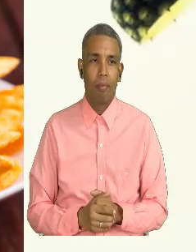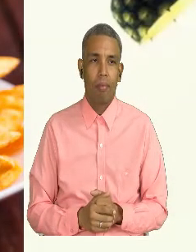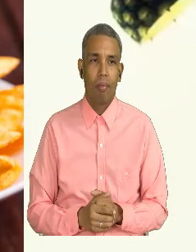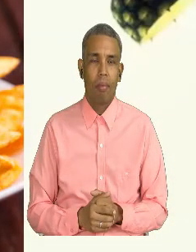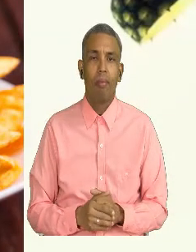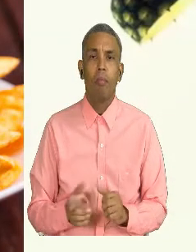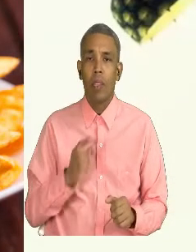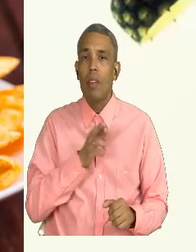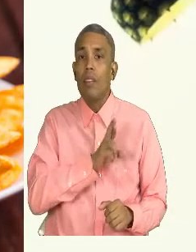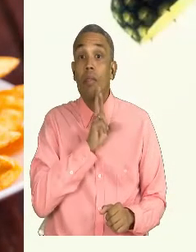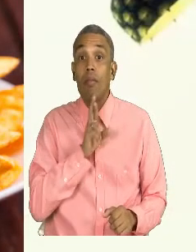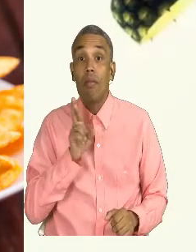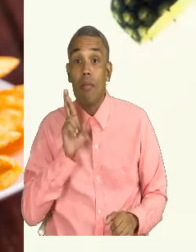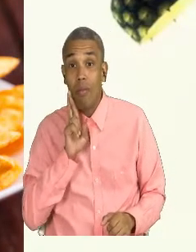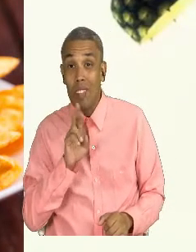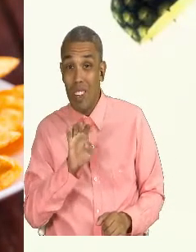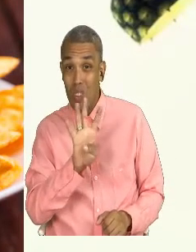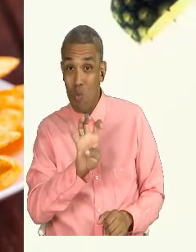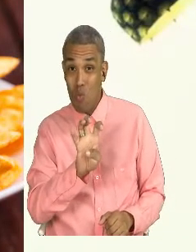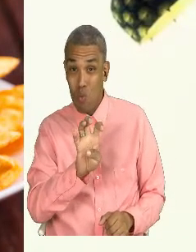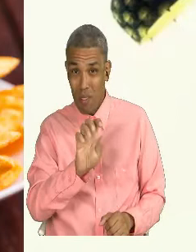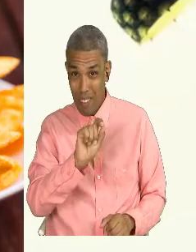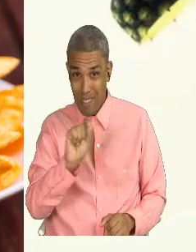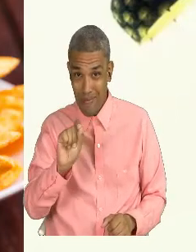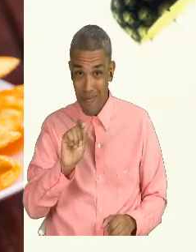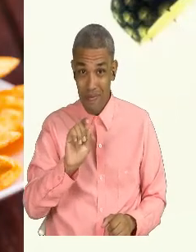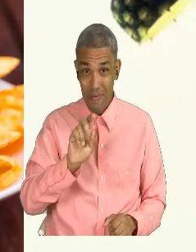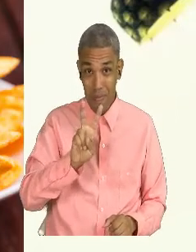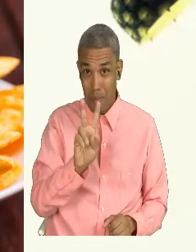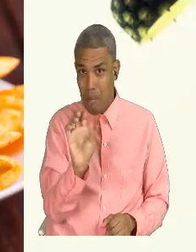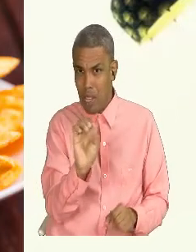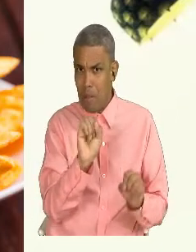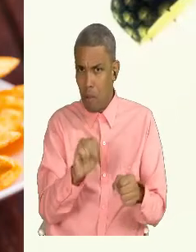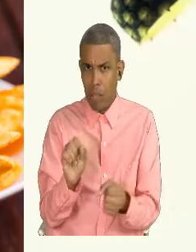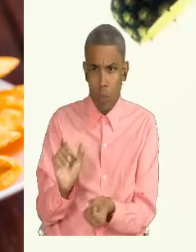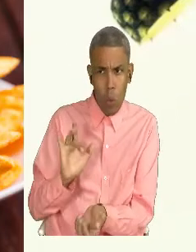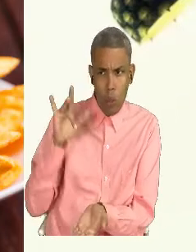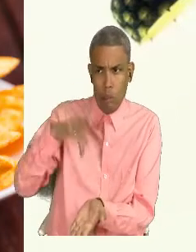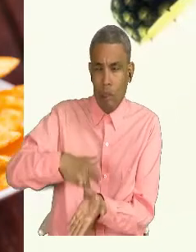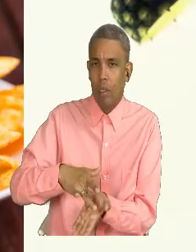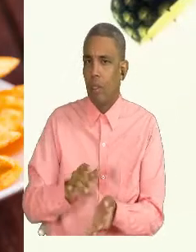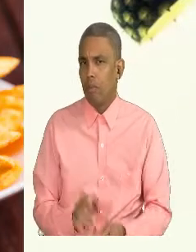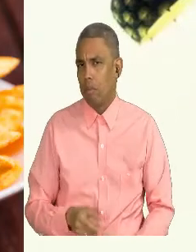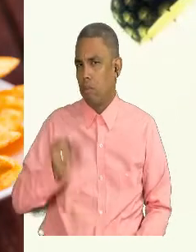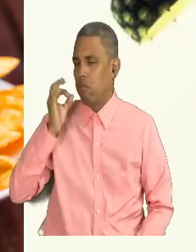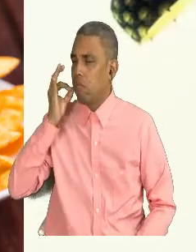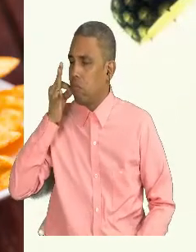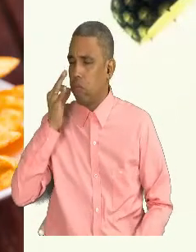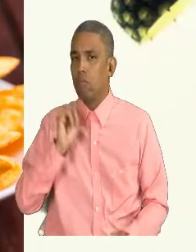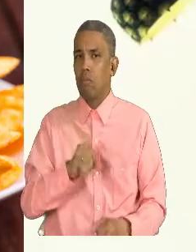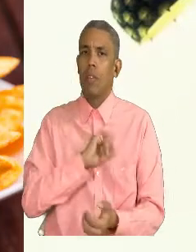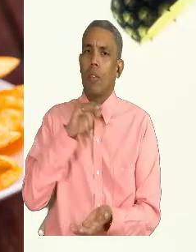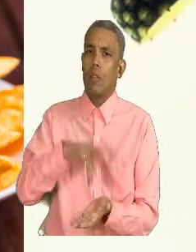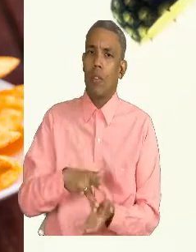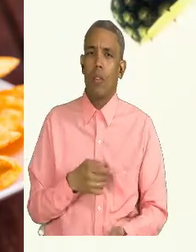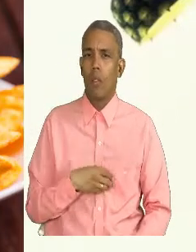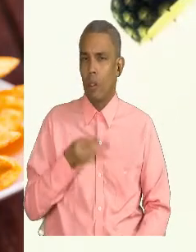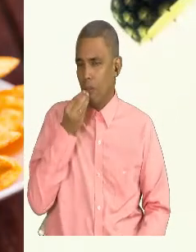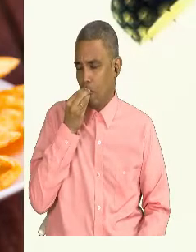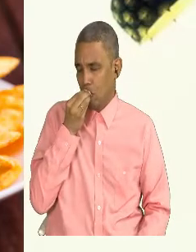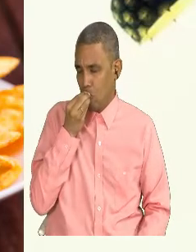920 Gourmet. Ahí claro podrán sí. ustedes deleitar su paladar, su ojo y por qué no su bolsillito con el restaurante 920 Gourmet, esas delicias que tienen